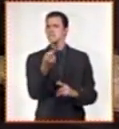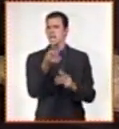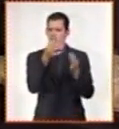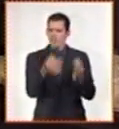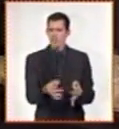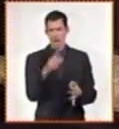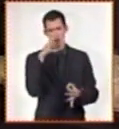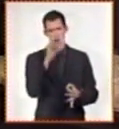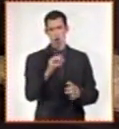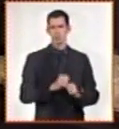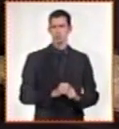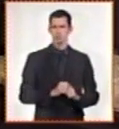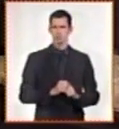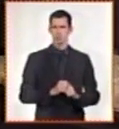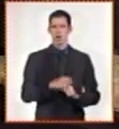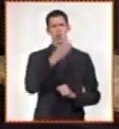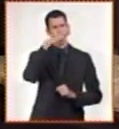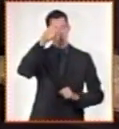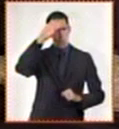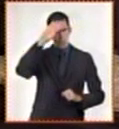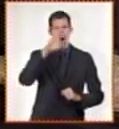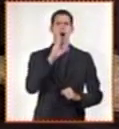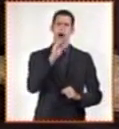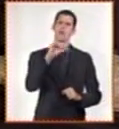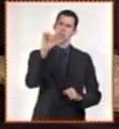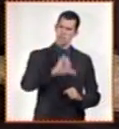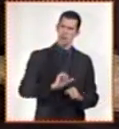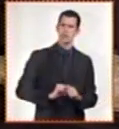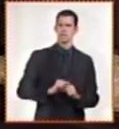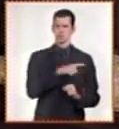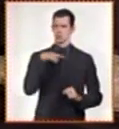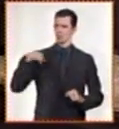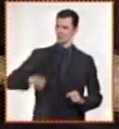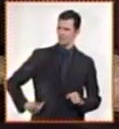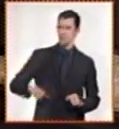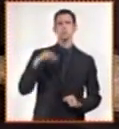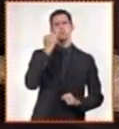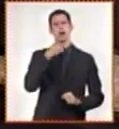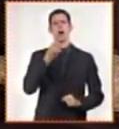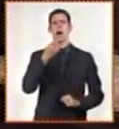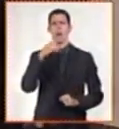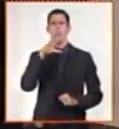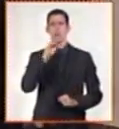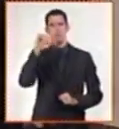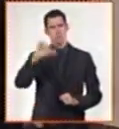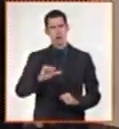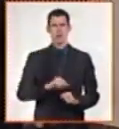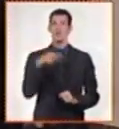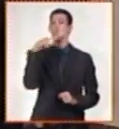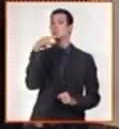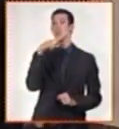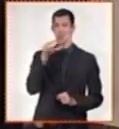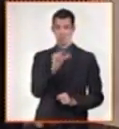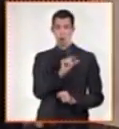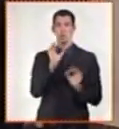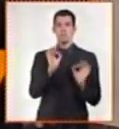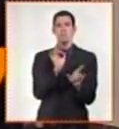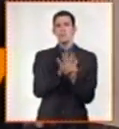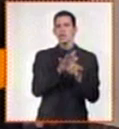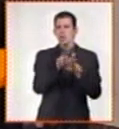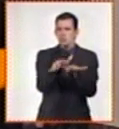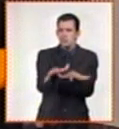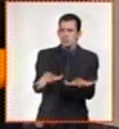China. ¿Cómo desde su país enfrentan todas estas matrices? Bueno, por arrogancia